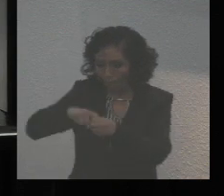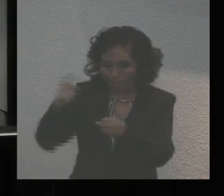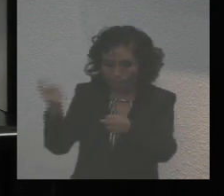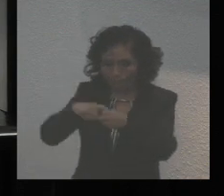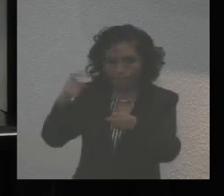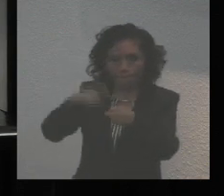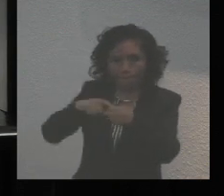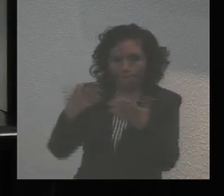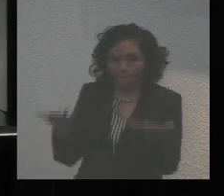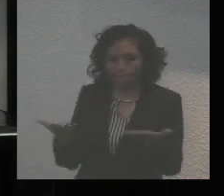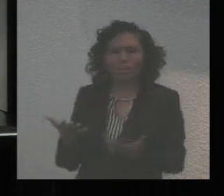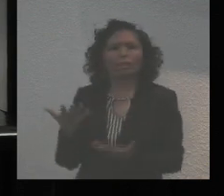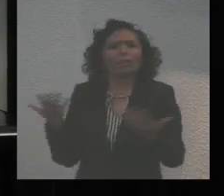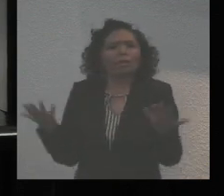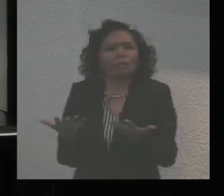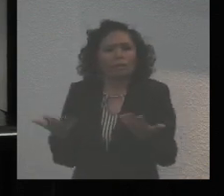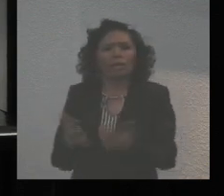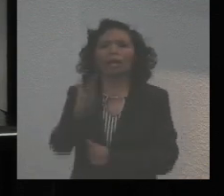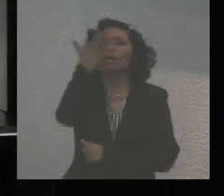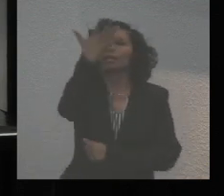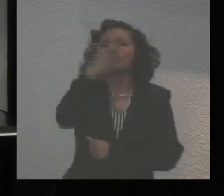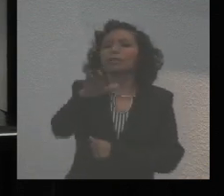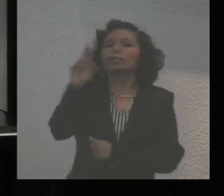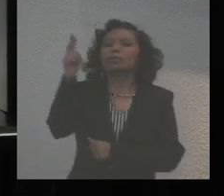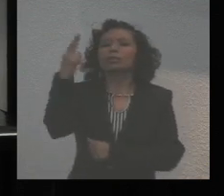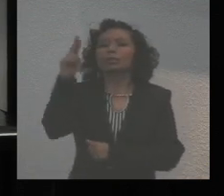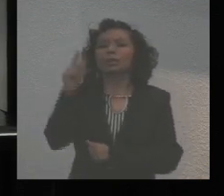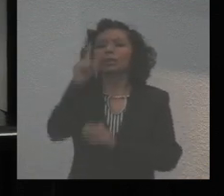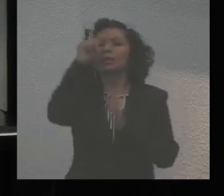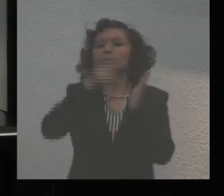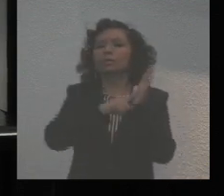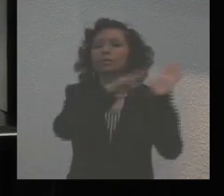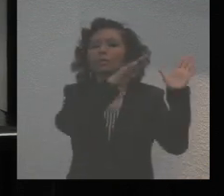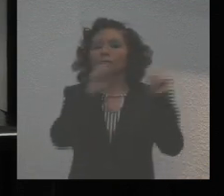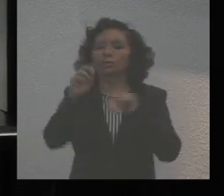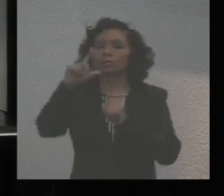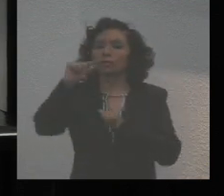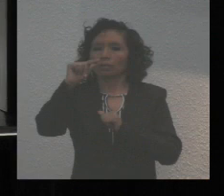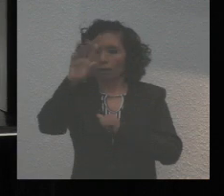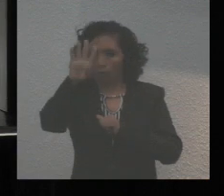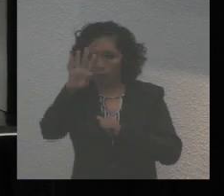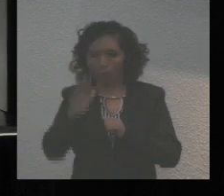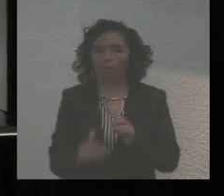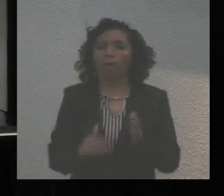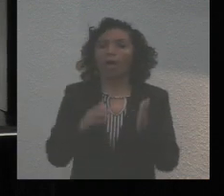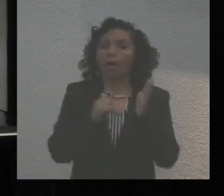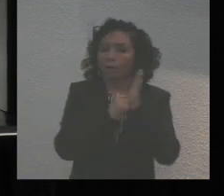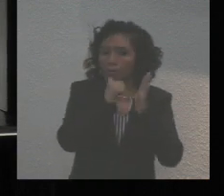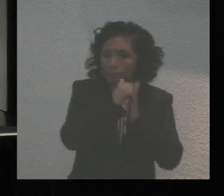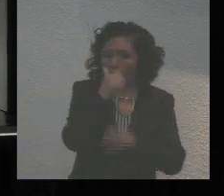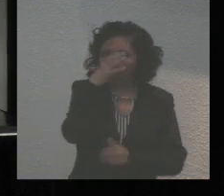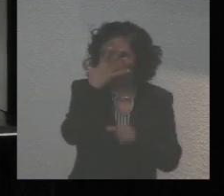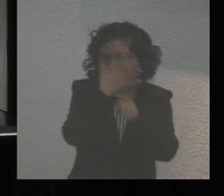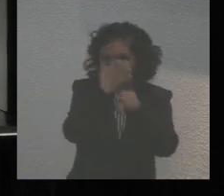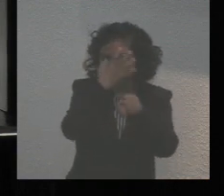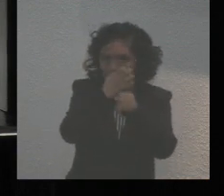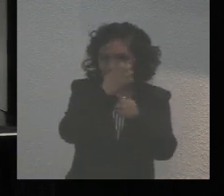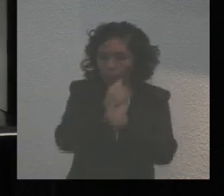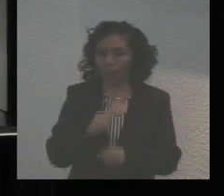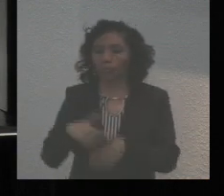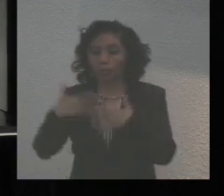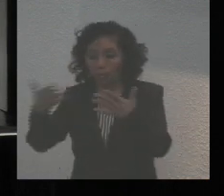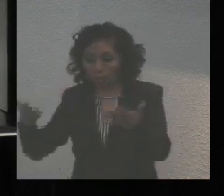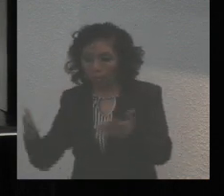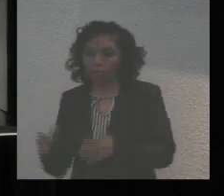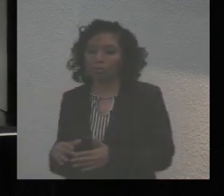constituyentes se celebrarán el 10 de noviembre de 1974. Artículo quinto. Las legislaturas constituyentes de